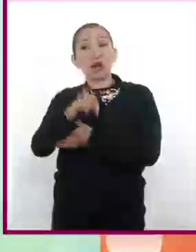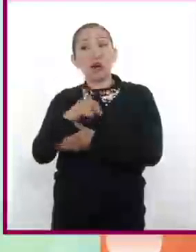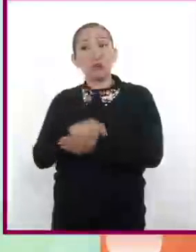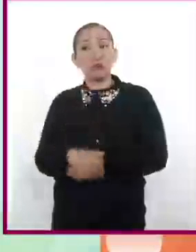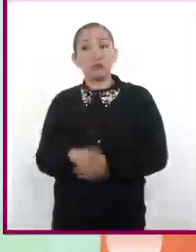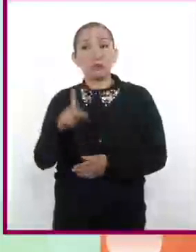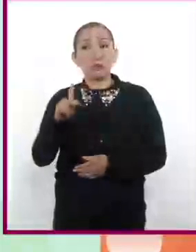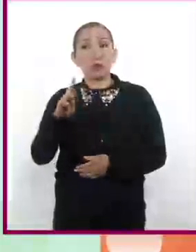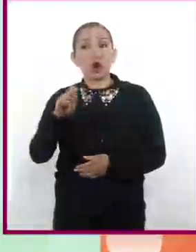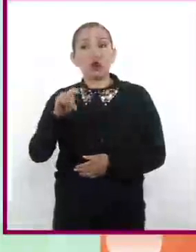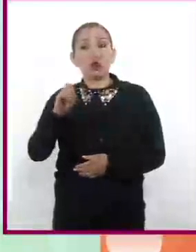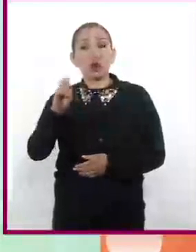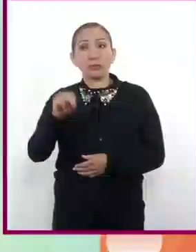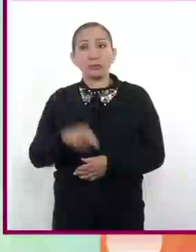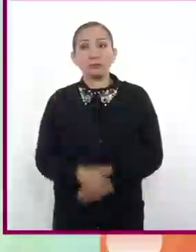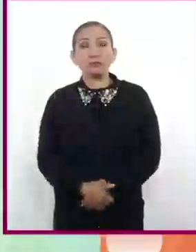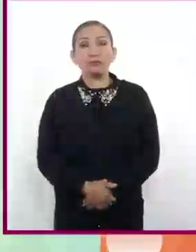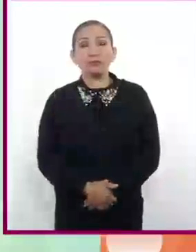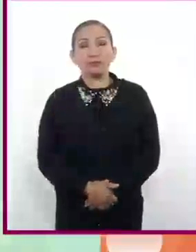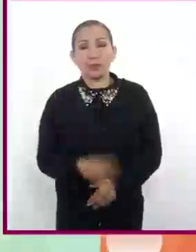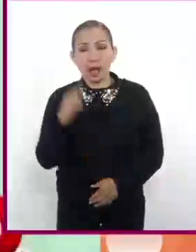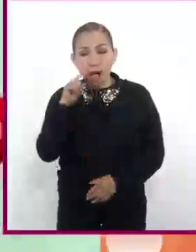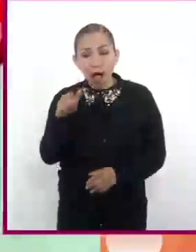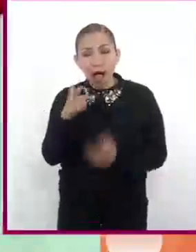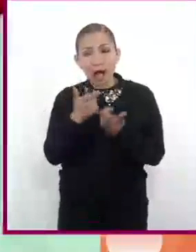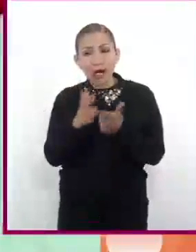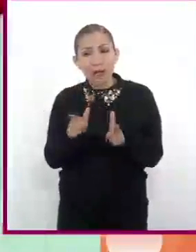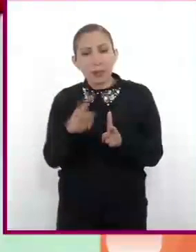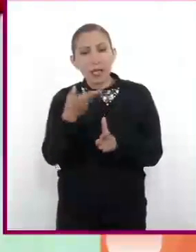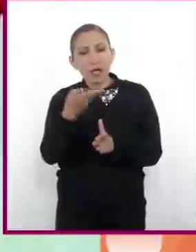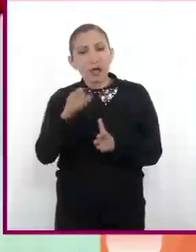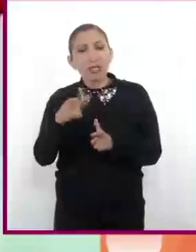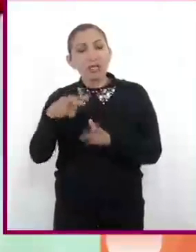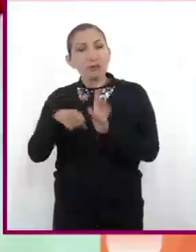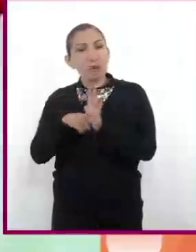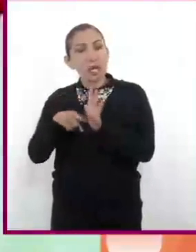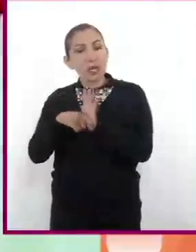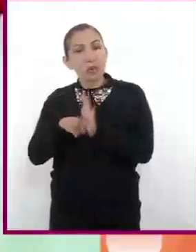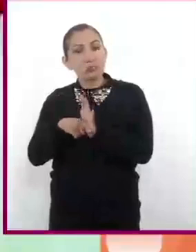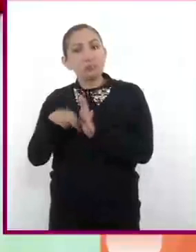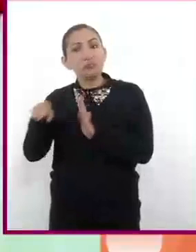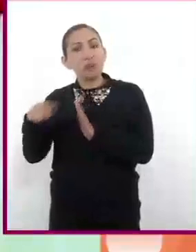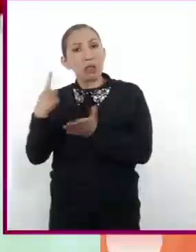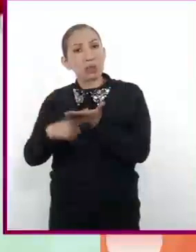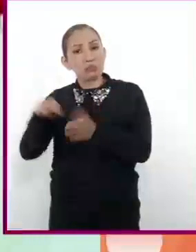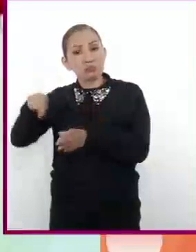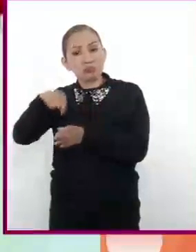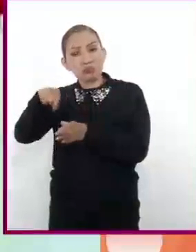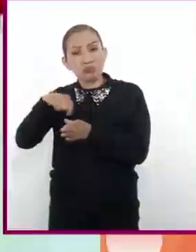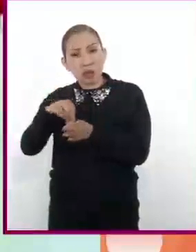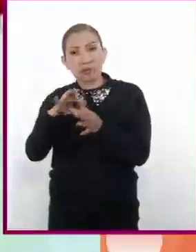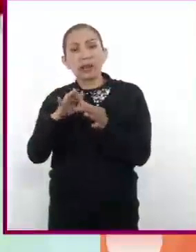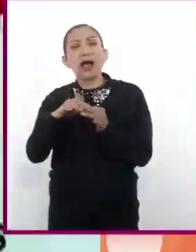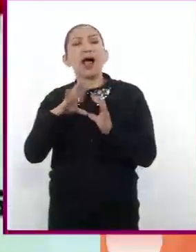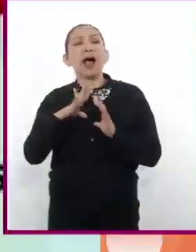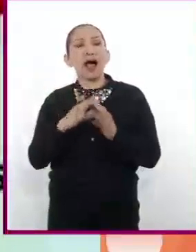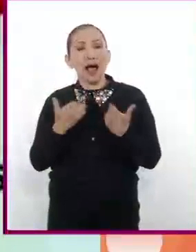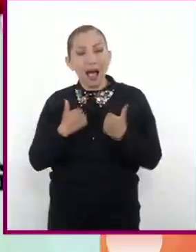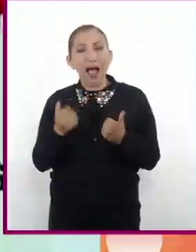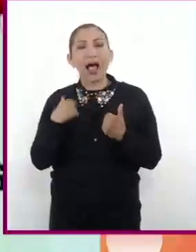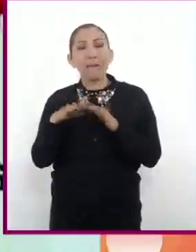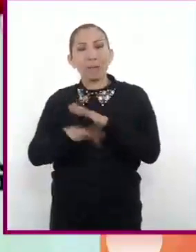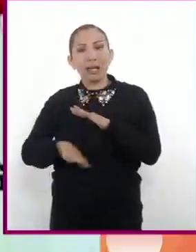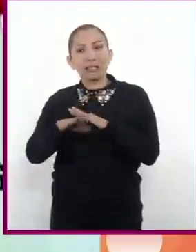protón, lo que dejaba libre iones OH- en la disolución, explicando así las